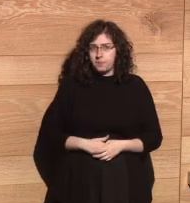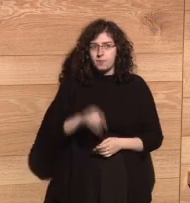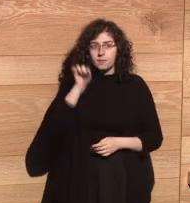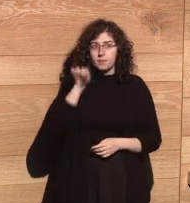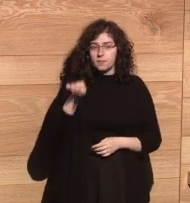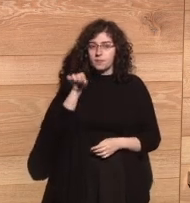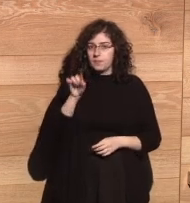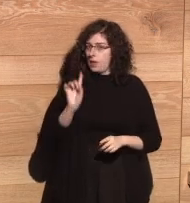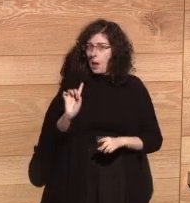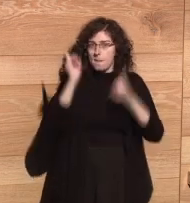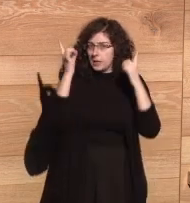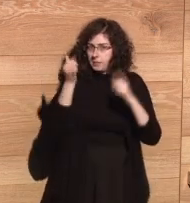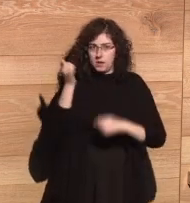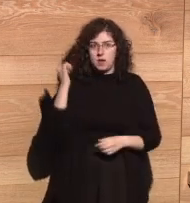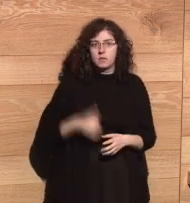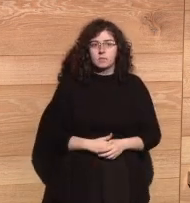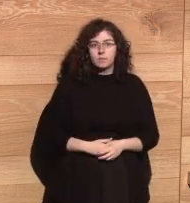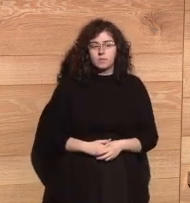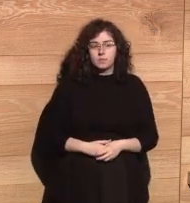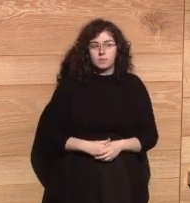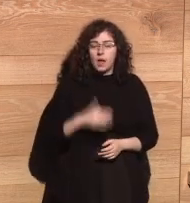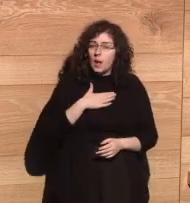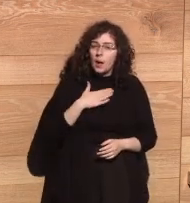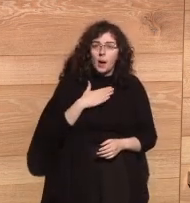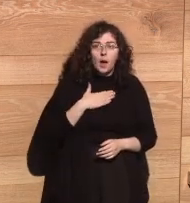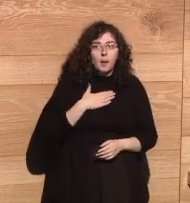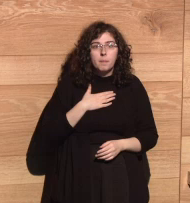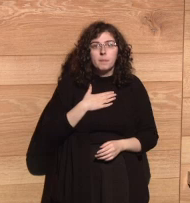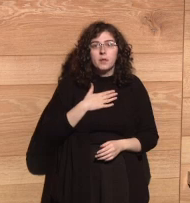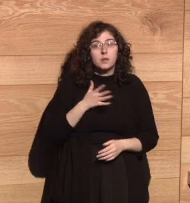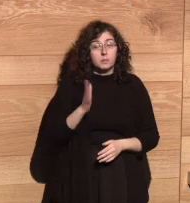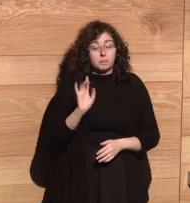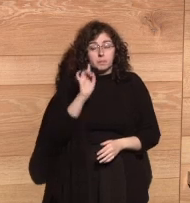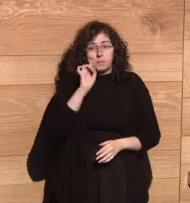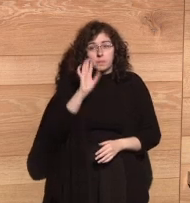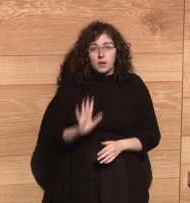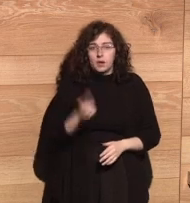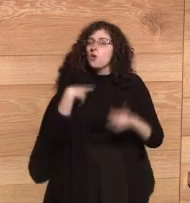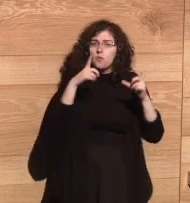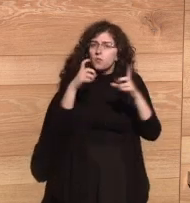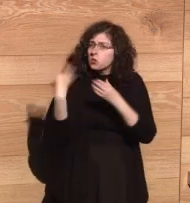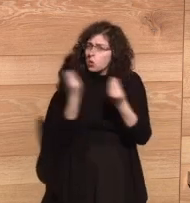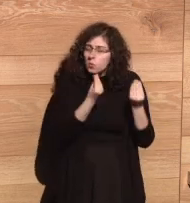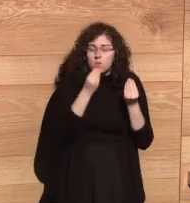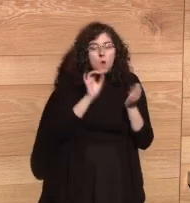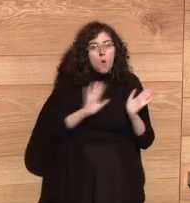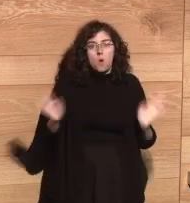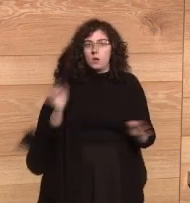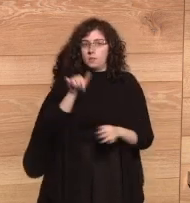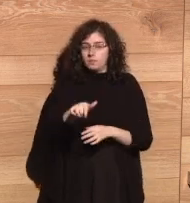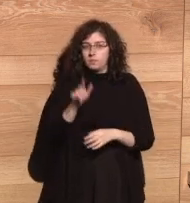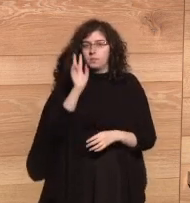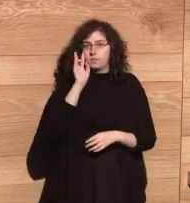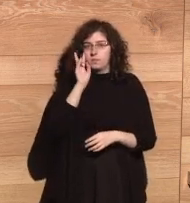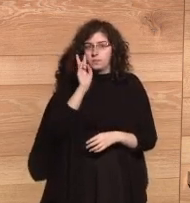fue una mi primera foto cobertura. Que a mí personalmente me parece un poco, bueno, hay muchas fotos impresionantes, pero pensar que estás ahí, ¿no?,